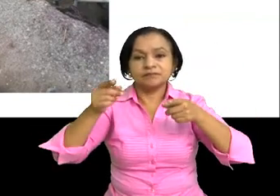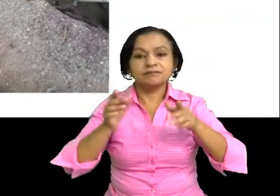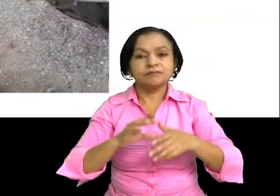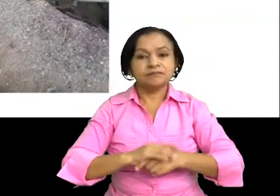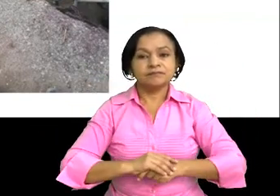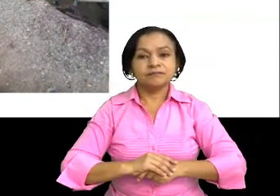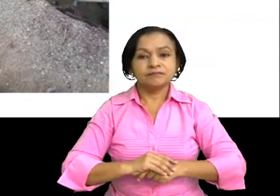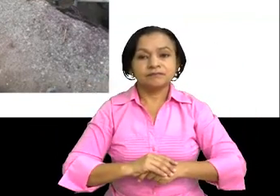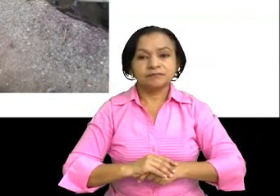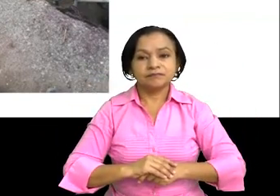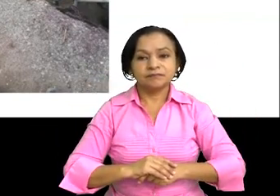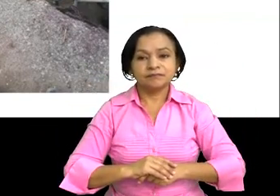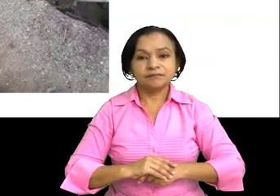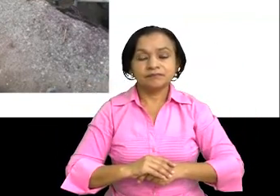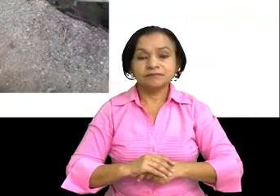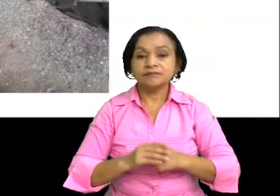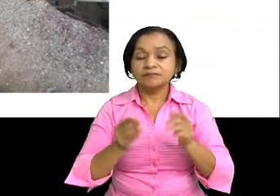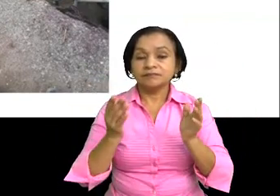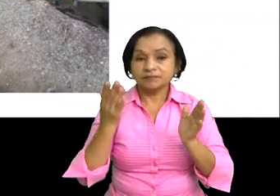totalmente